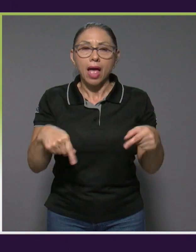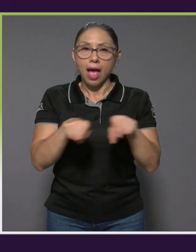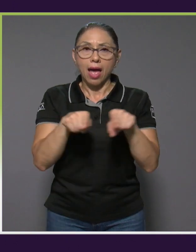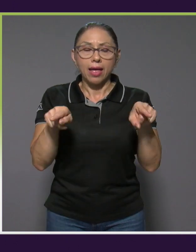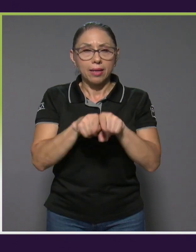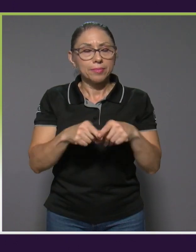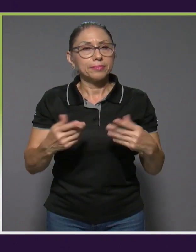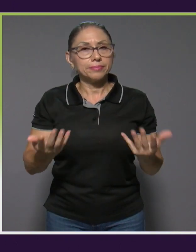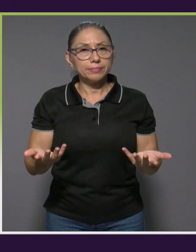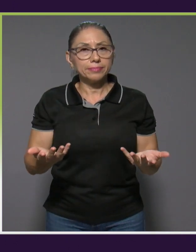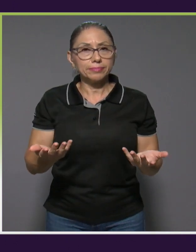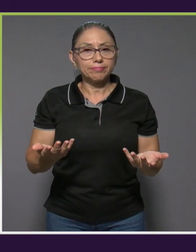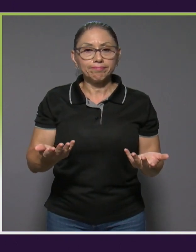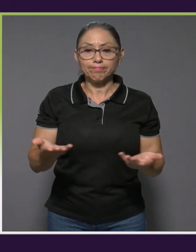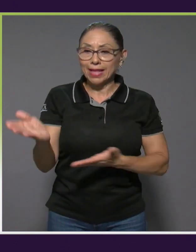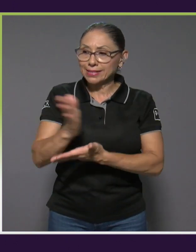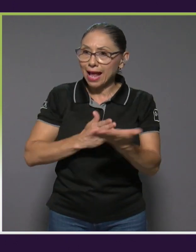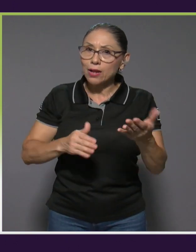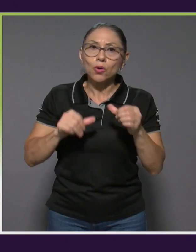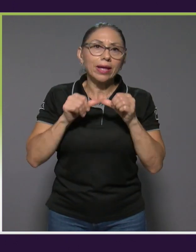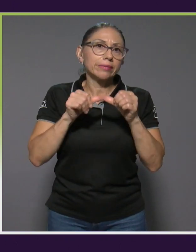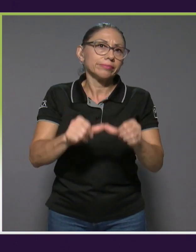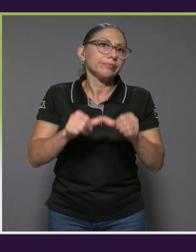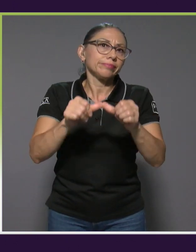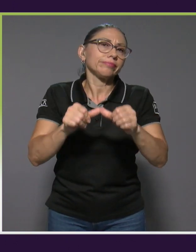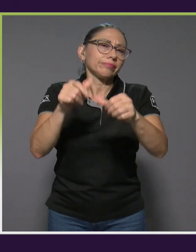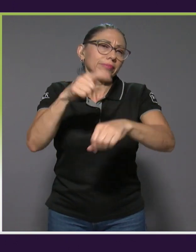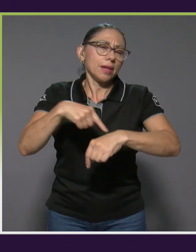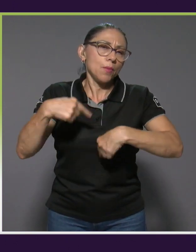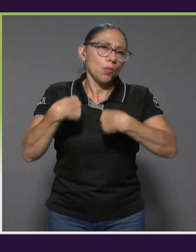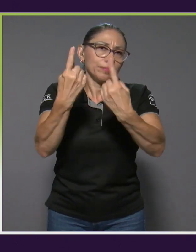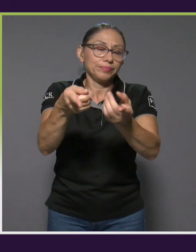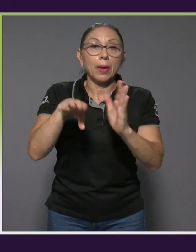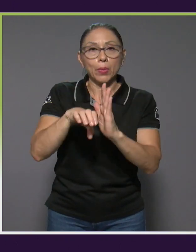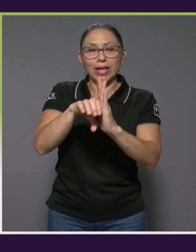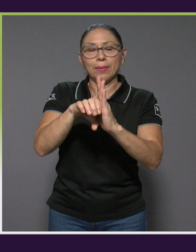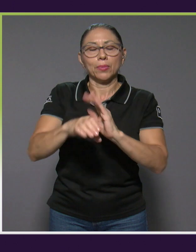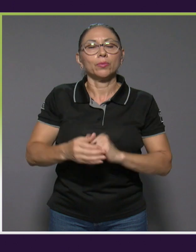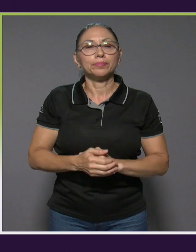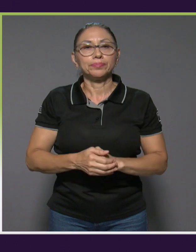es algo que se mantiene durante el tiempo. Por ejemplo, de los